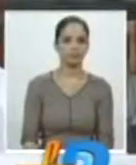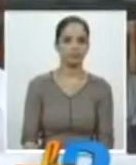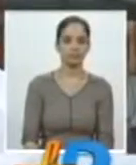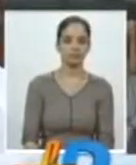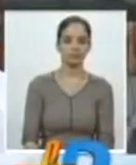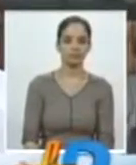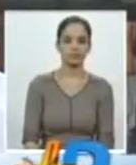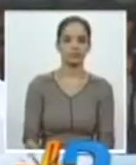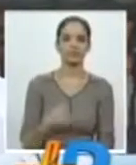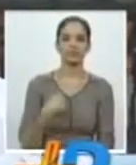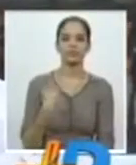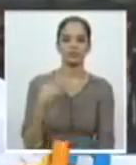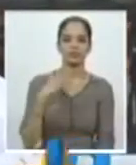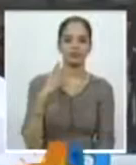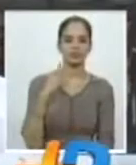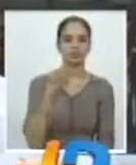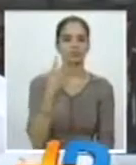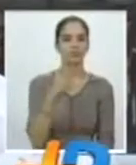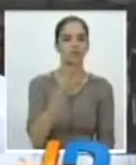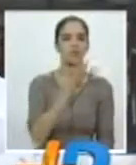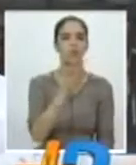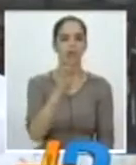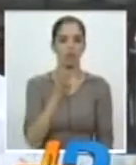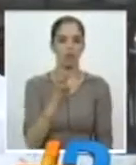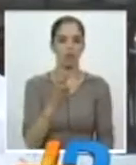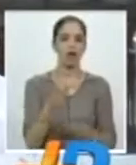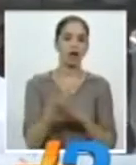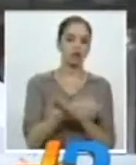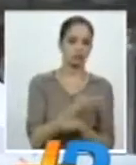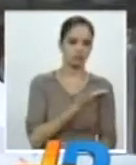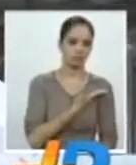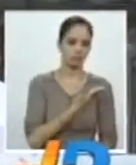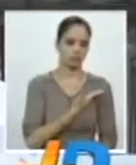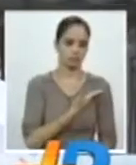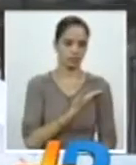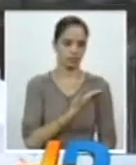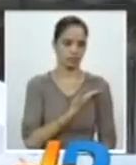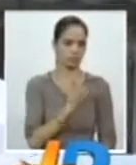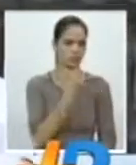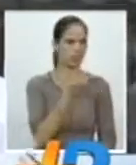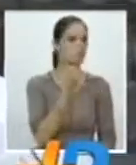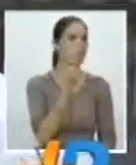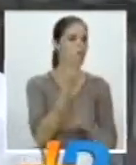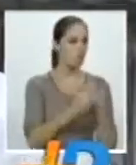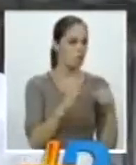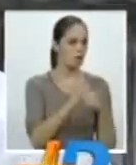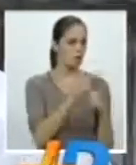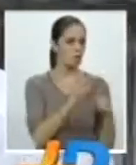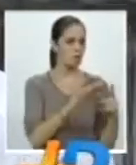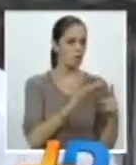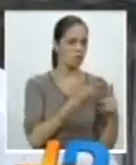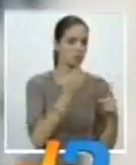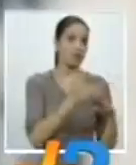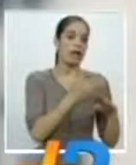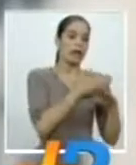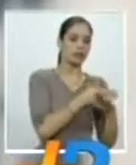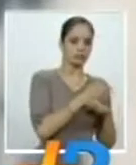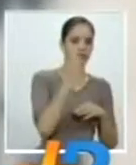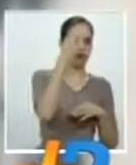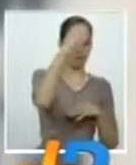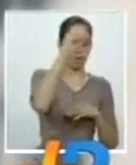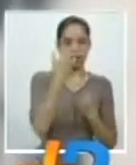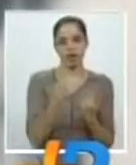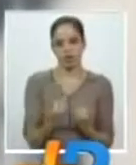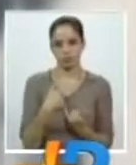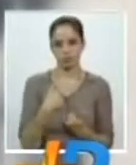haciendo 48, antes lo hacía mi mamá. No sé cuántos años lo hizo ella, y antes de mi mamá lo hacía mi abuela. El festival